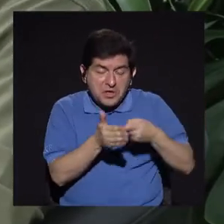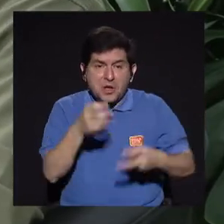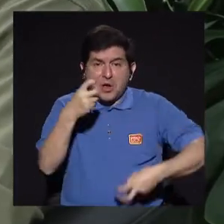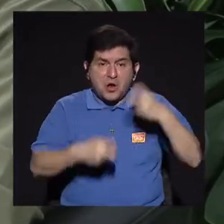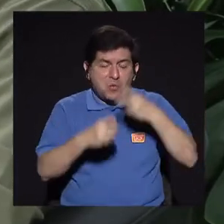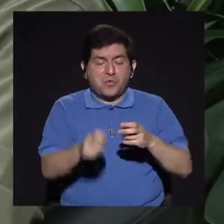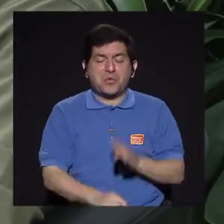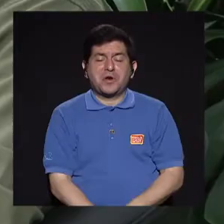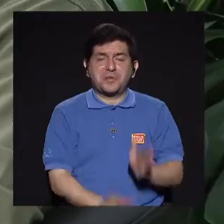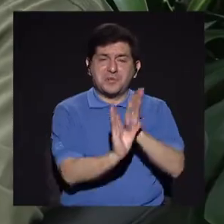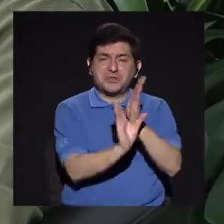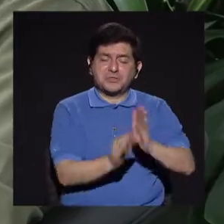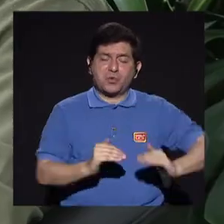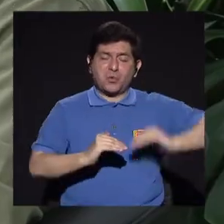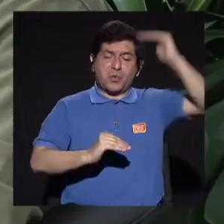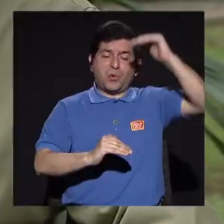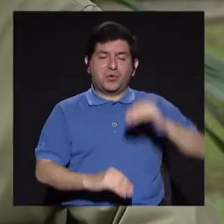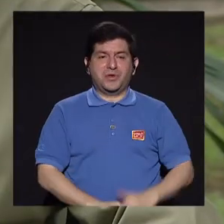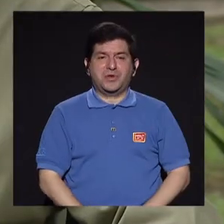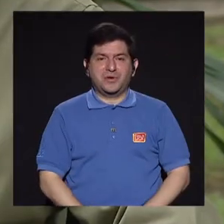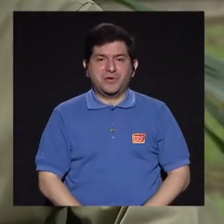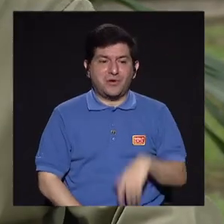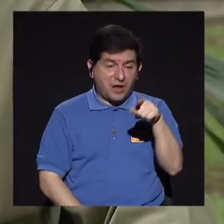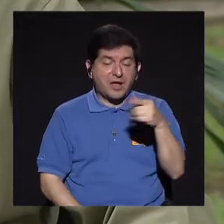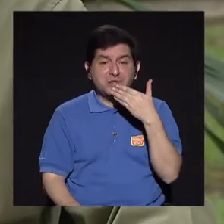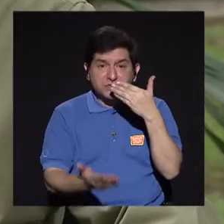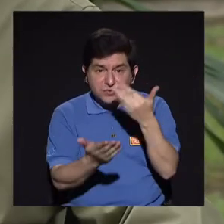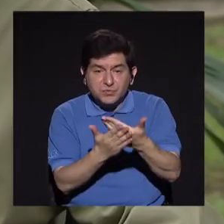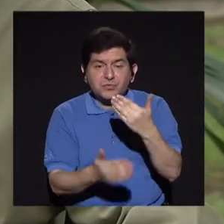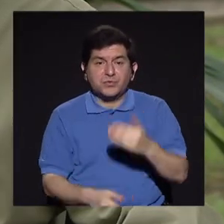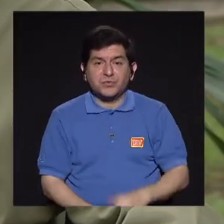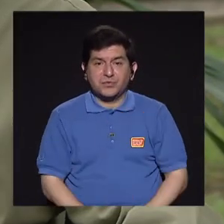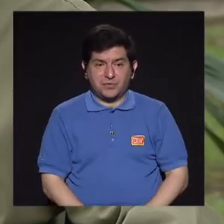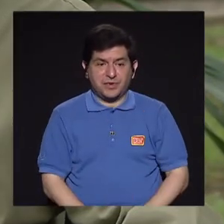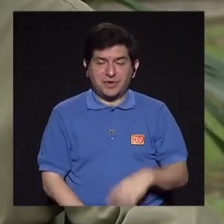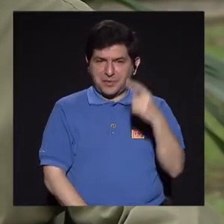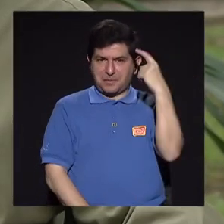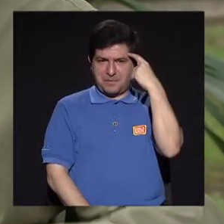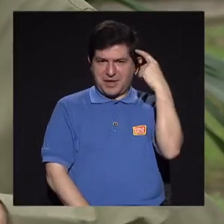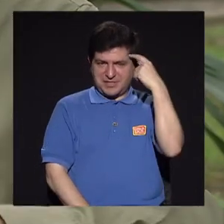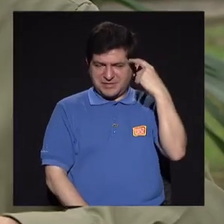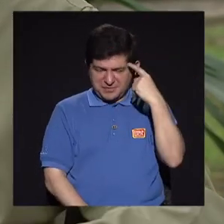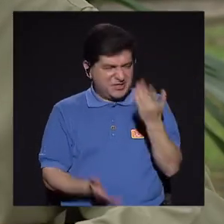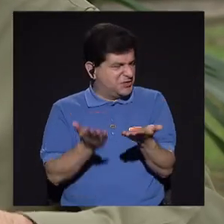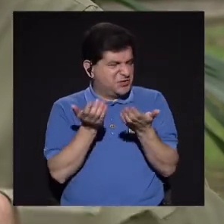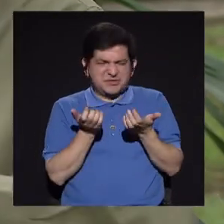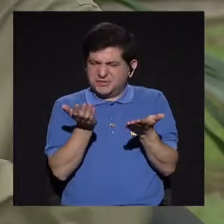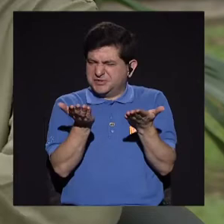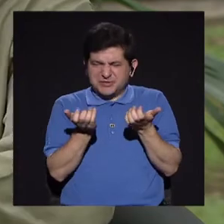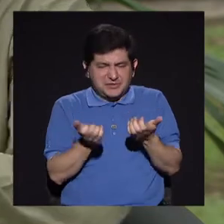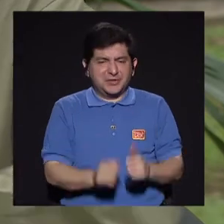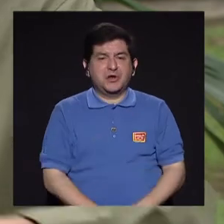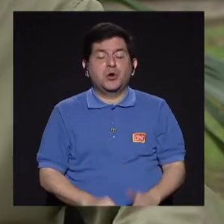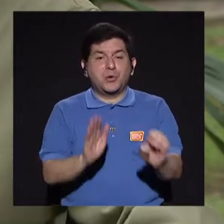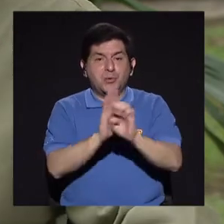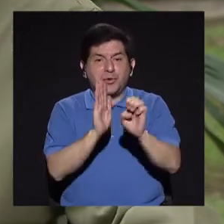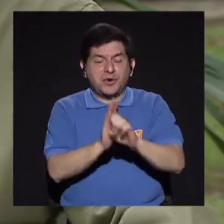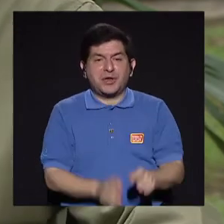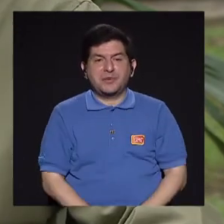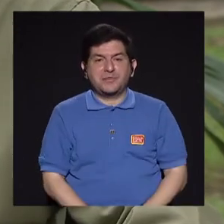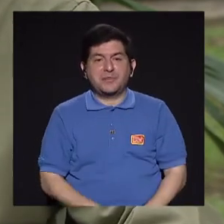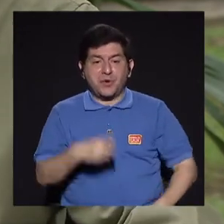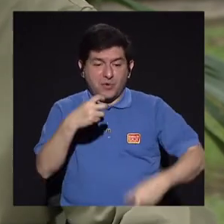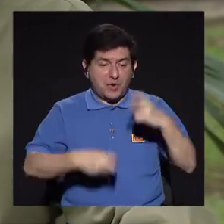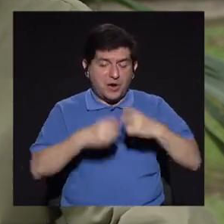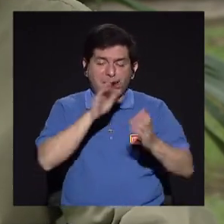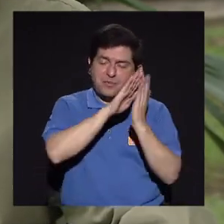trastornos psicológicos mayores. Entonces, esta esencia, por ejemplo, es muy buena para tratar los pensamientos indeseados, que, por ejemplo, en los trastornos